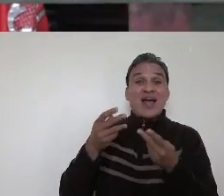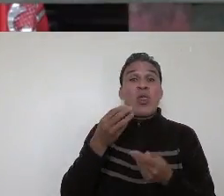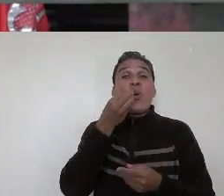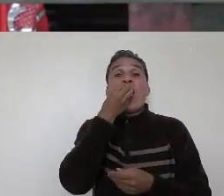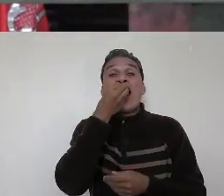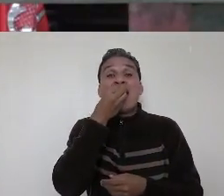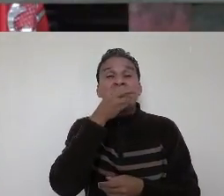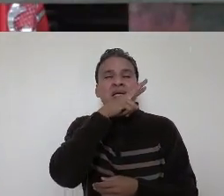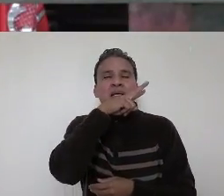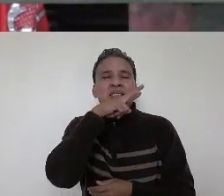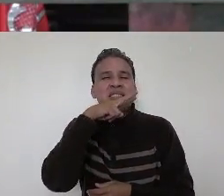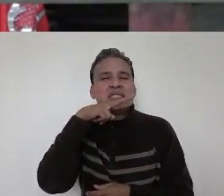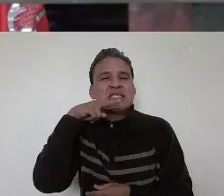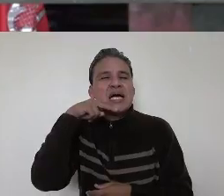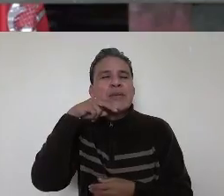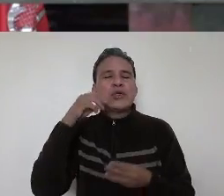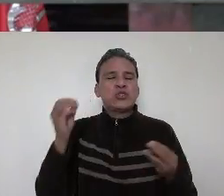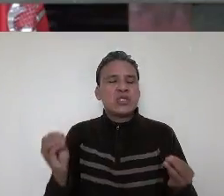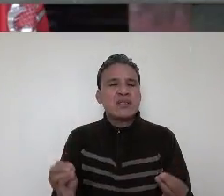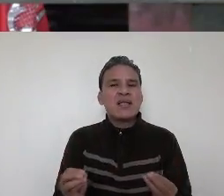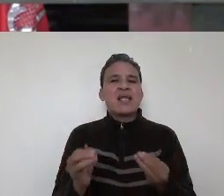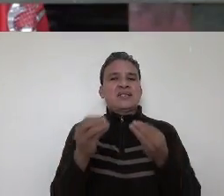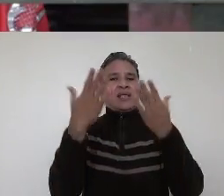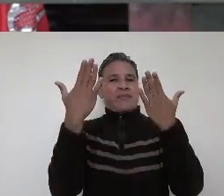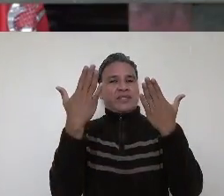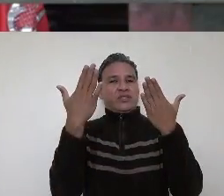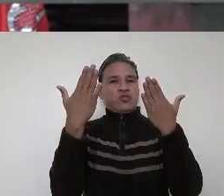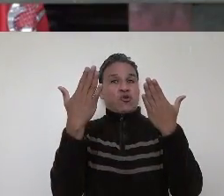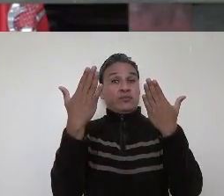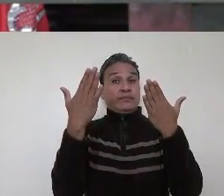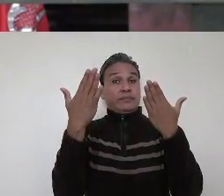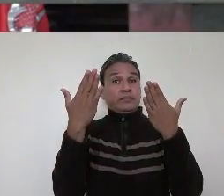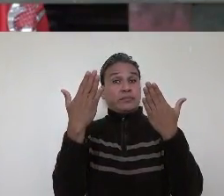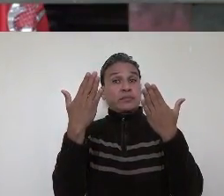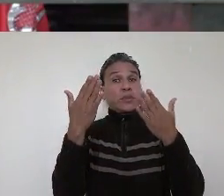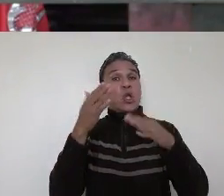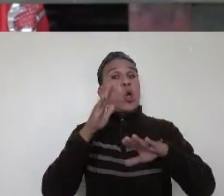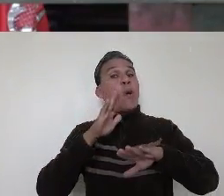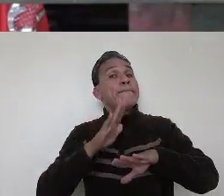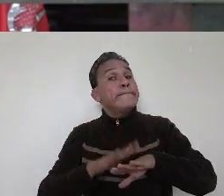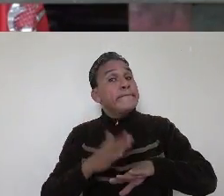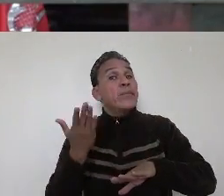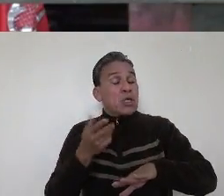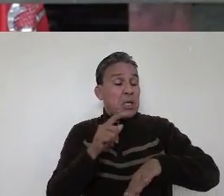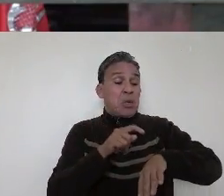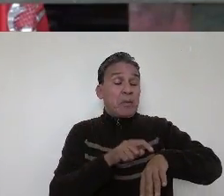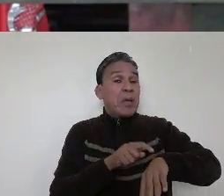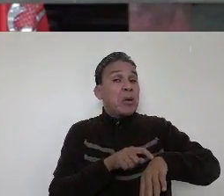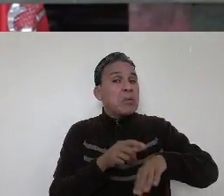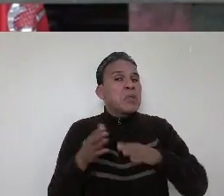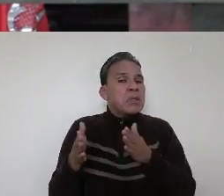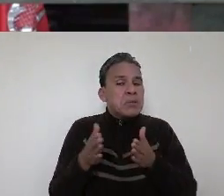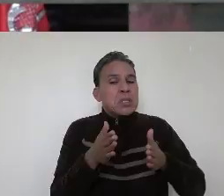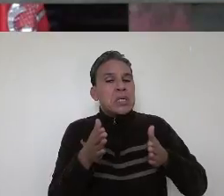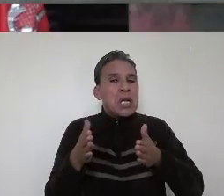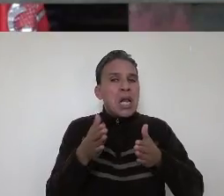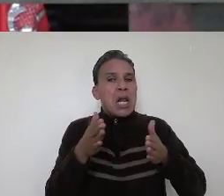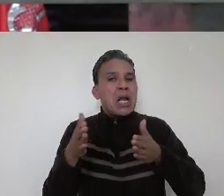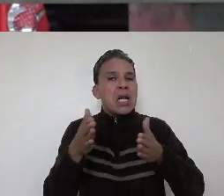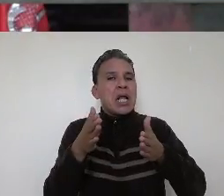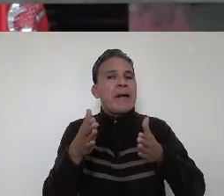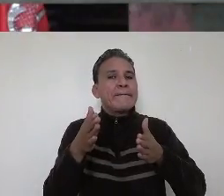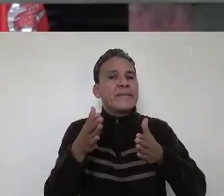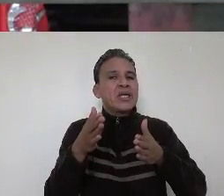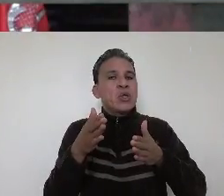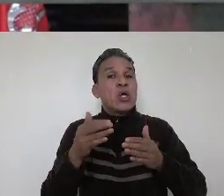Sea porque me haya llegado con tiempo la invitación, o porque a lo mejor me invitaron en el camino y estoy llegando no a un